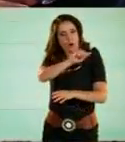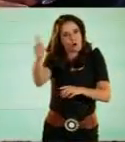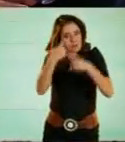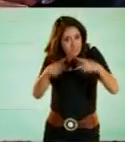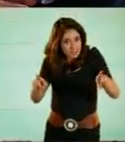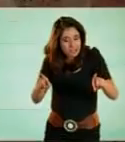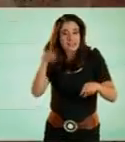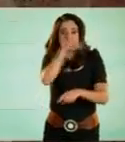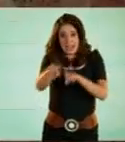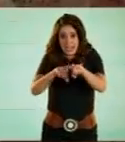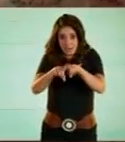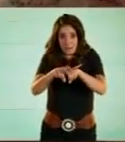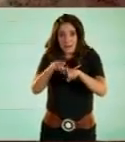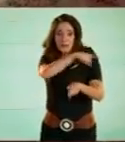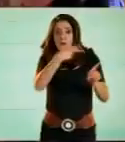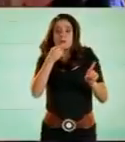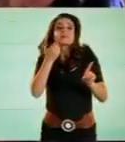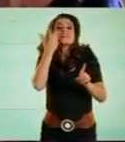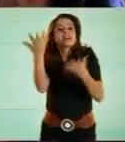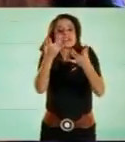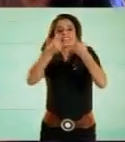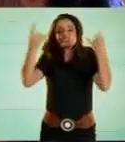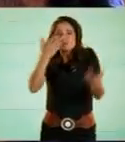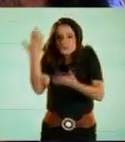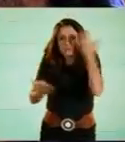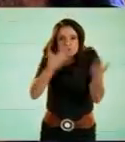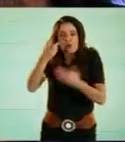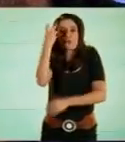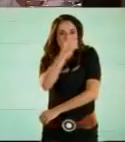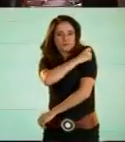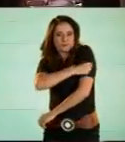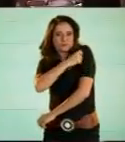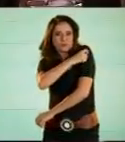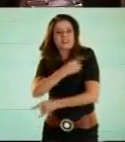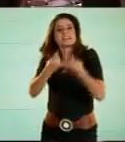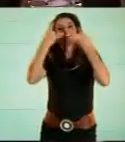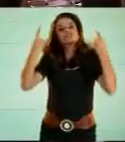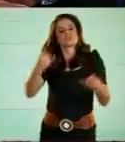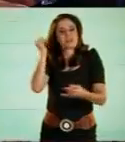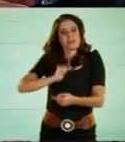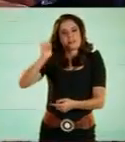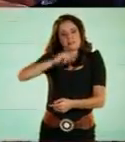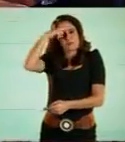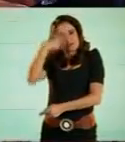Y mi hermano quiere ser un historiador. Por eso se tatuó parte del brazo su historia como mexicano.